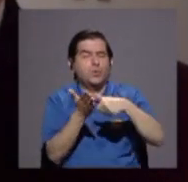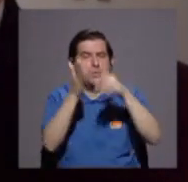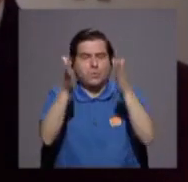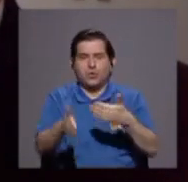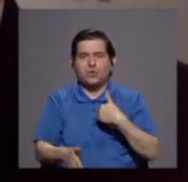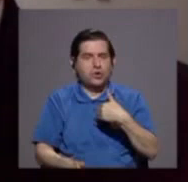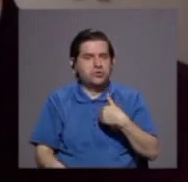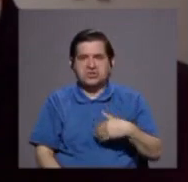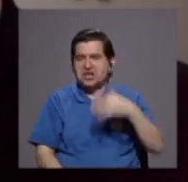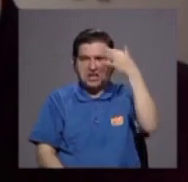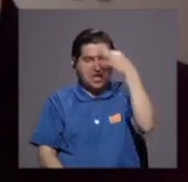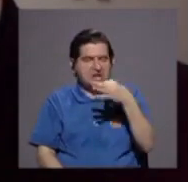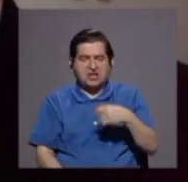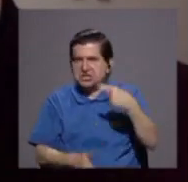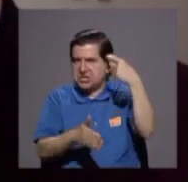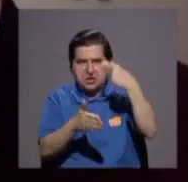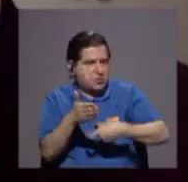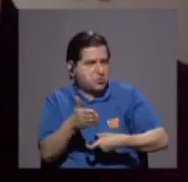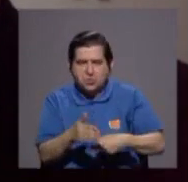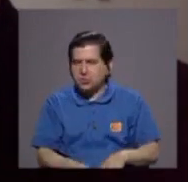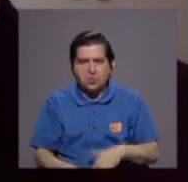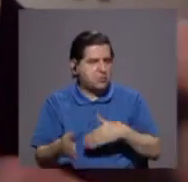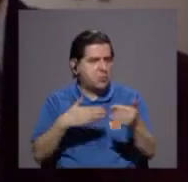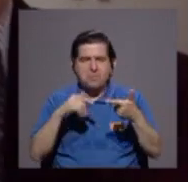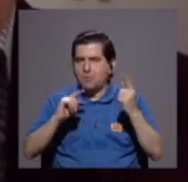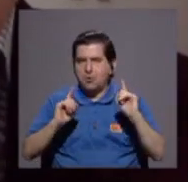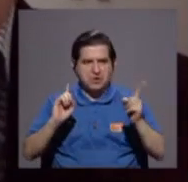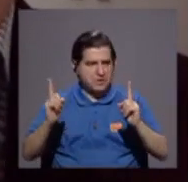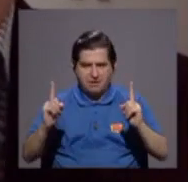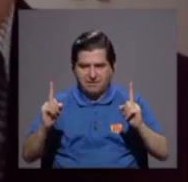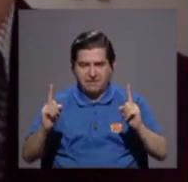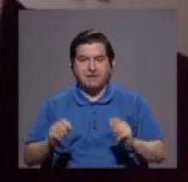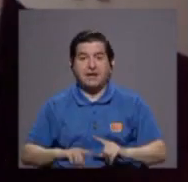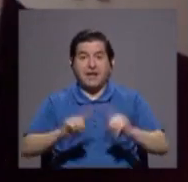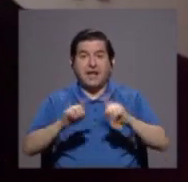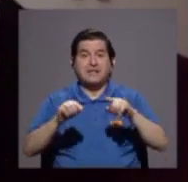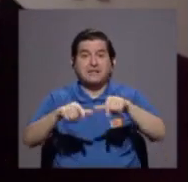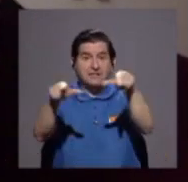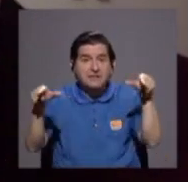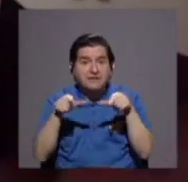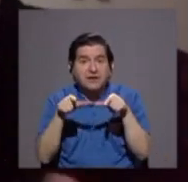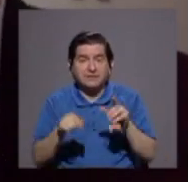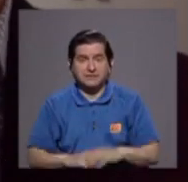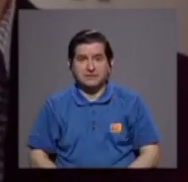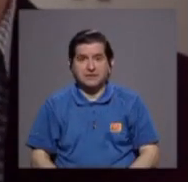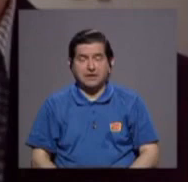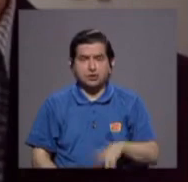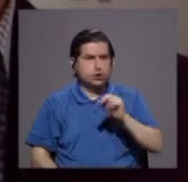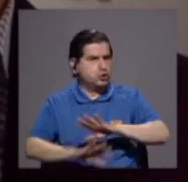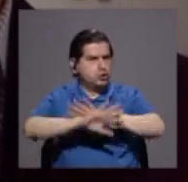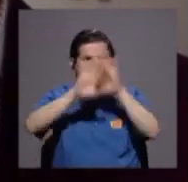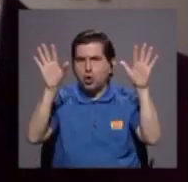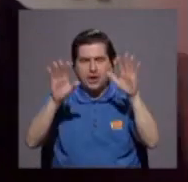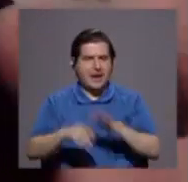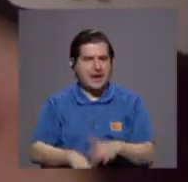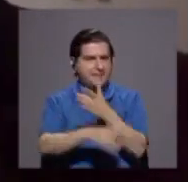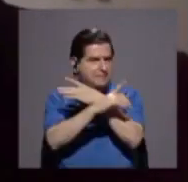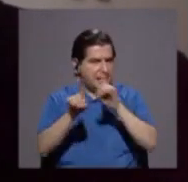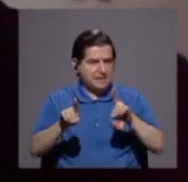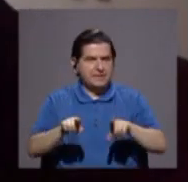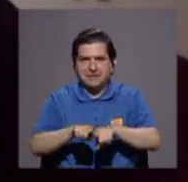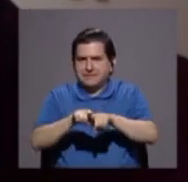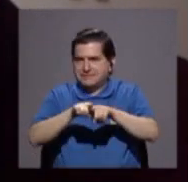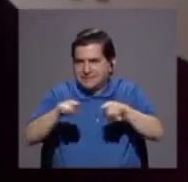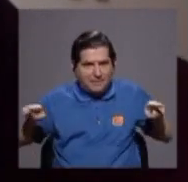tiene posiciones duras en un sentido u otro en aquellos estados que ni son claramente demócratas ni